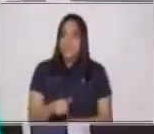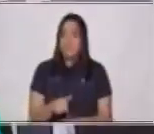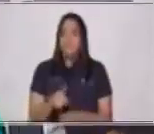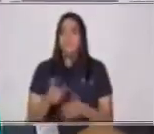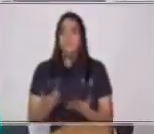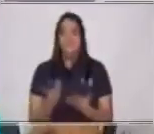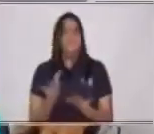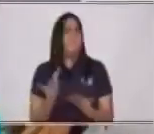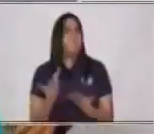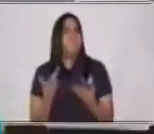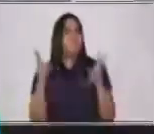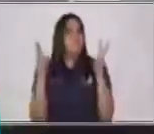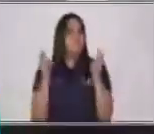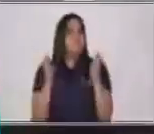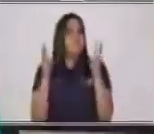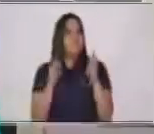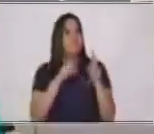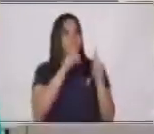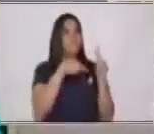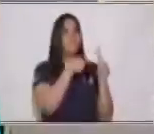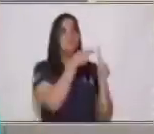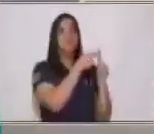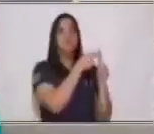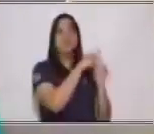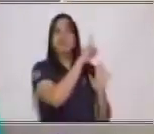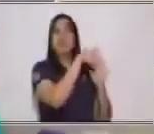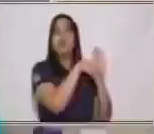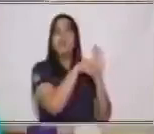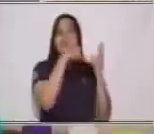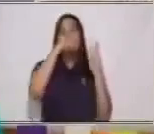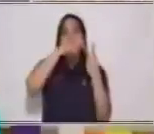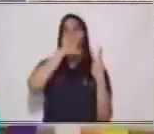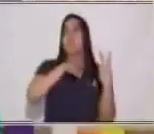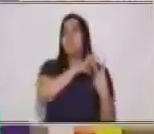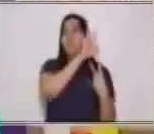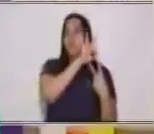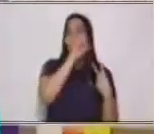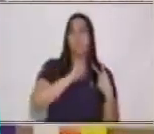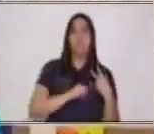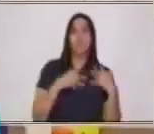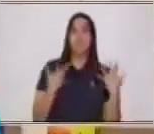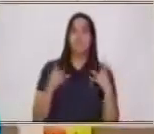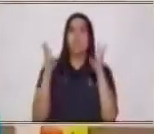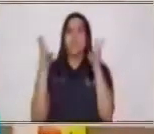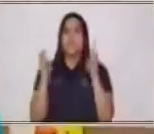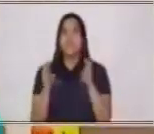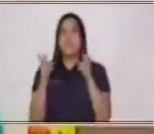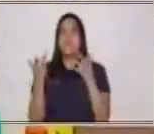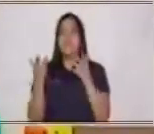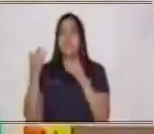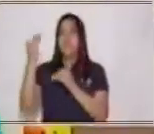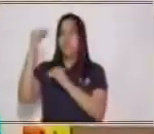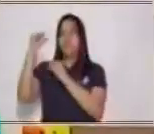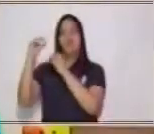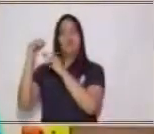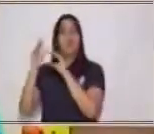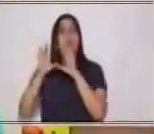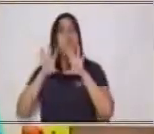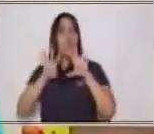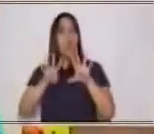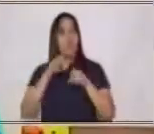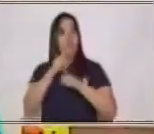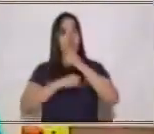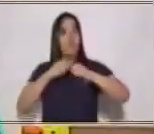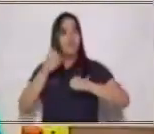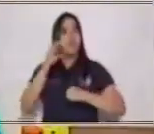tenemos preparado el tema suma y diferencia de cubos, que corresponde al caso 9 de factorización.